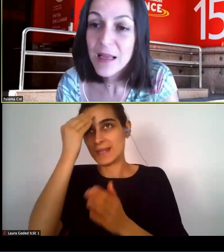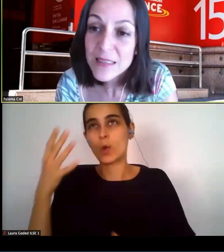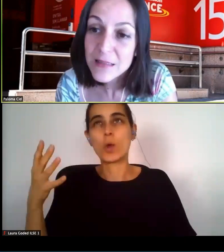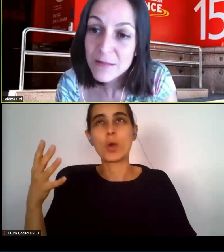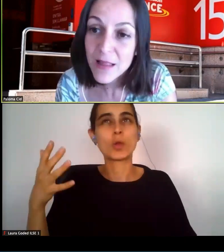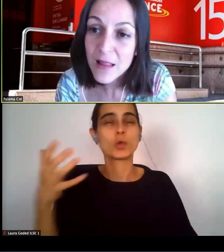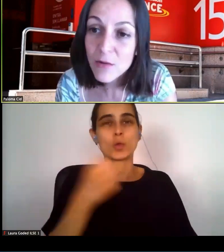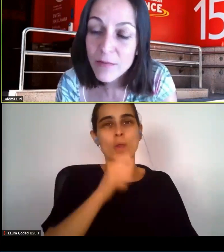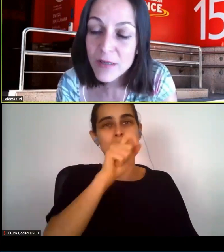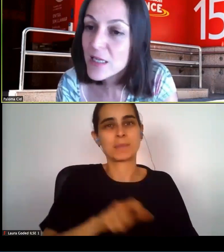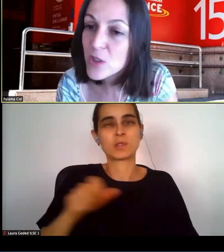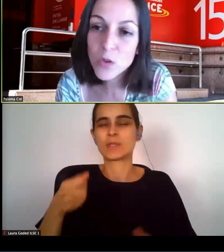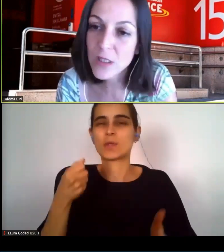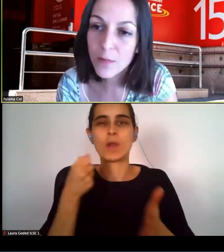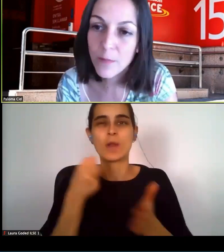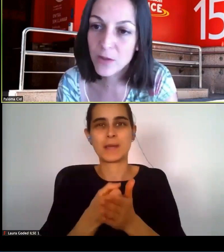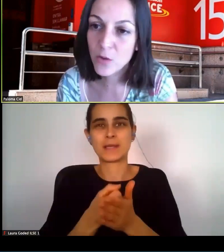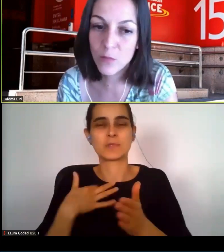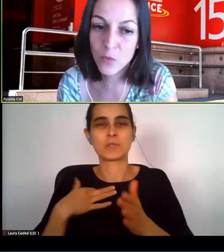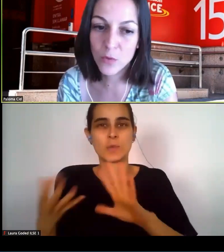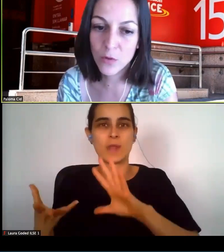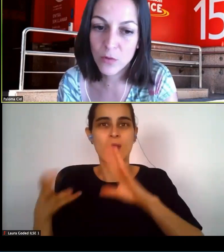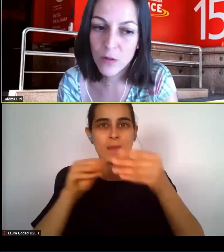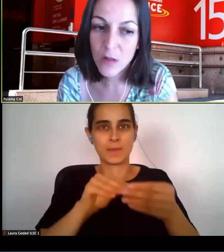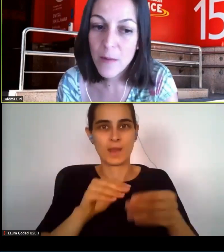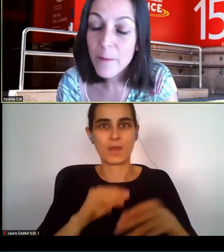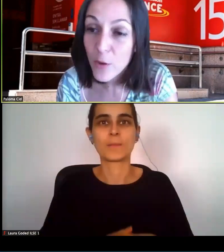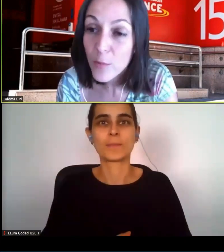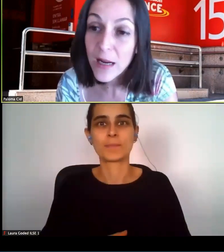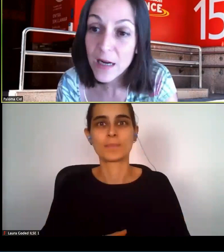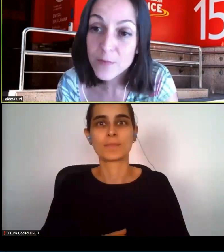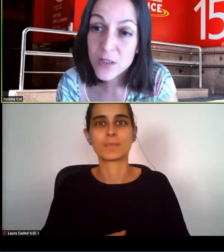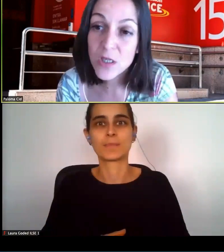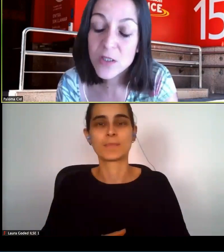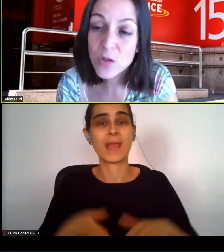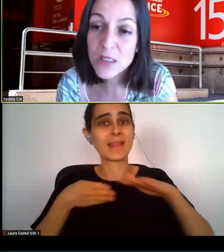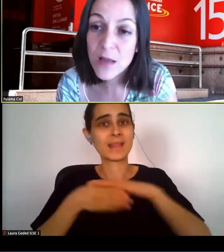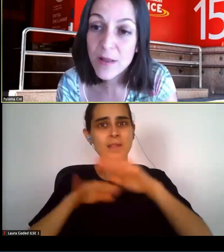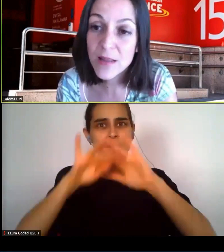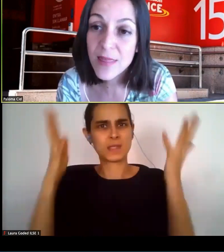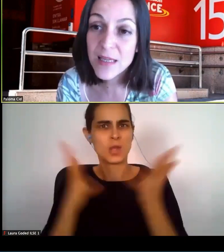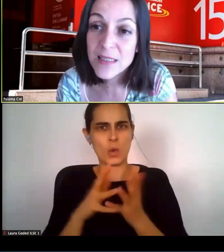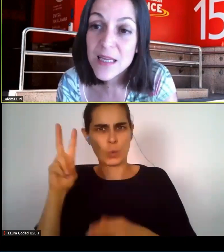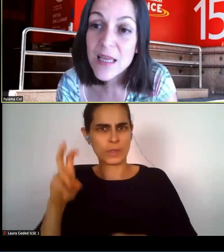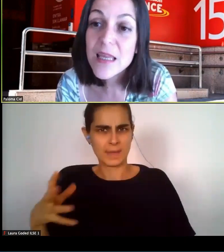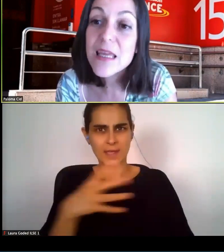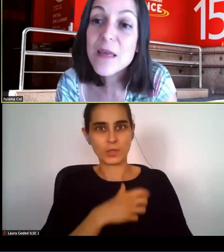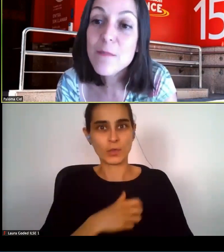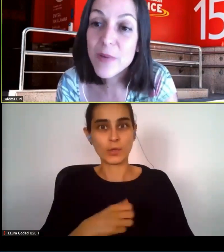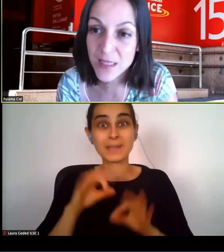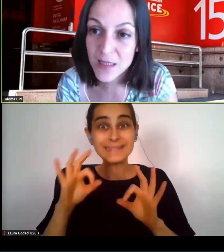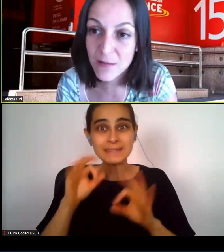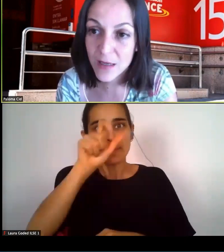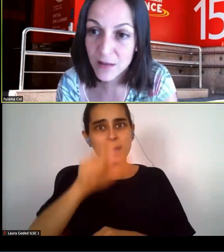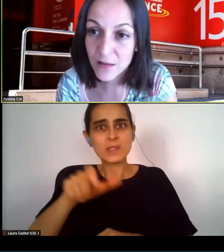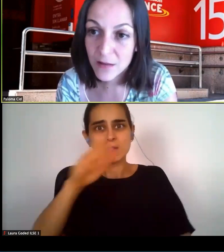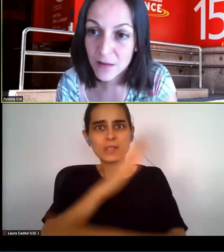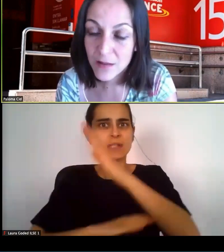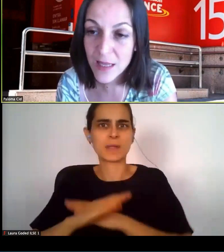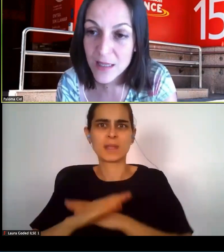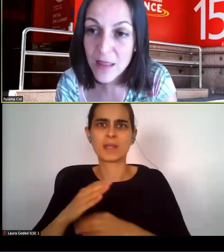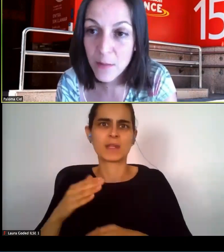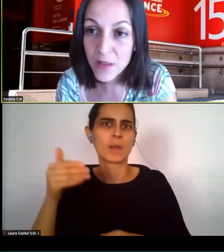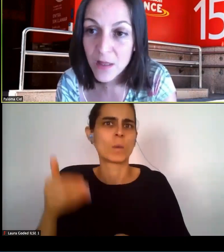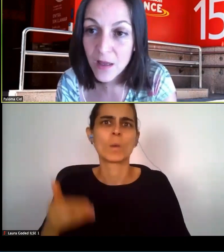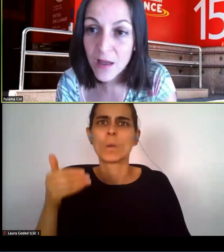La accesibilidad universal es útil para todo el mundo, pero para las personas con discapacidad es imprescindible.